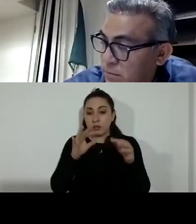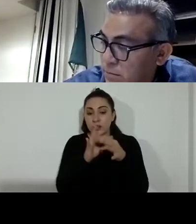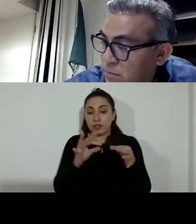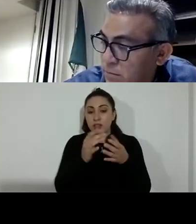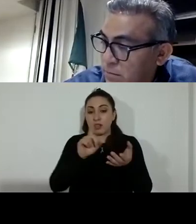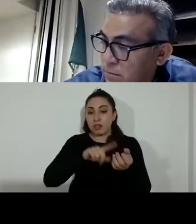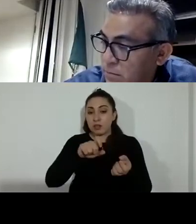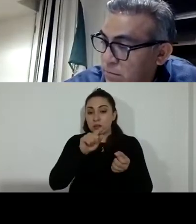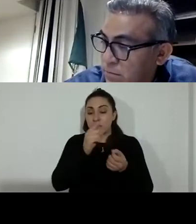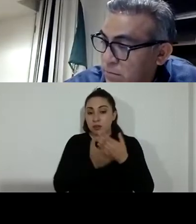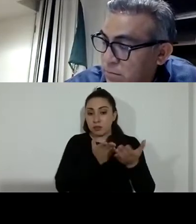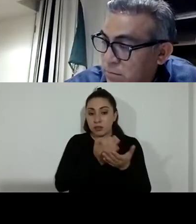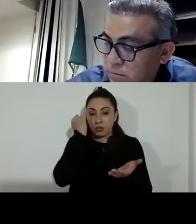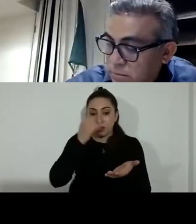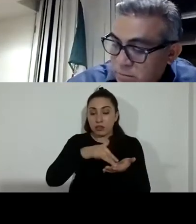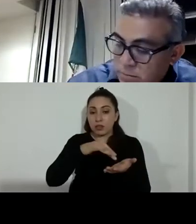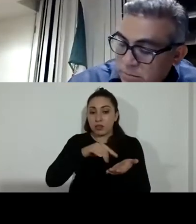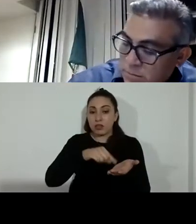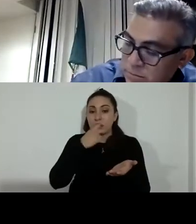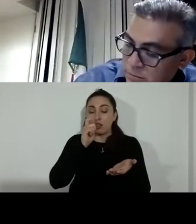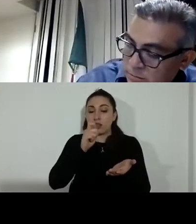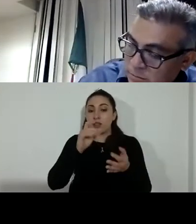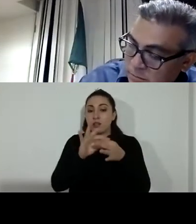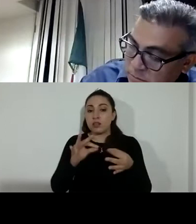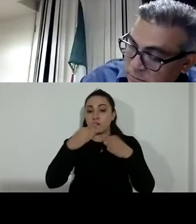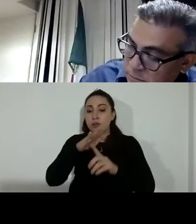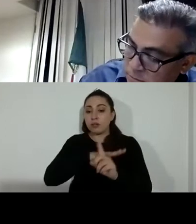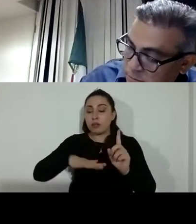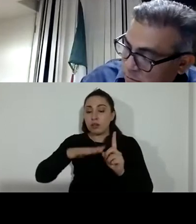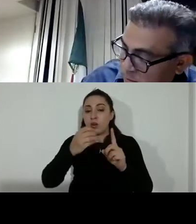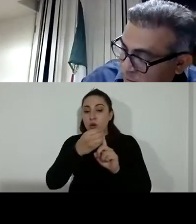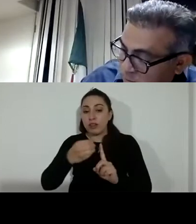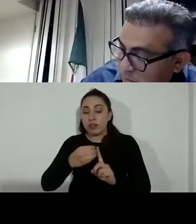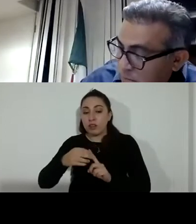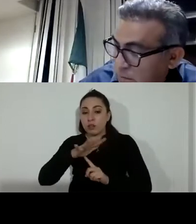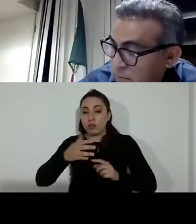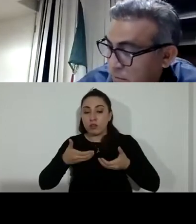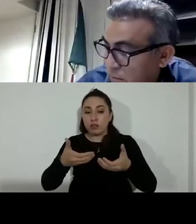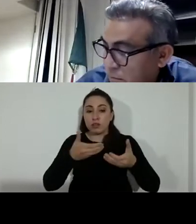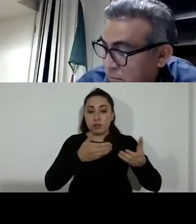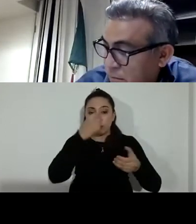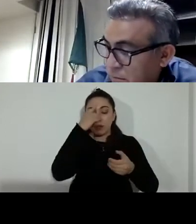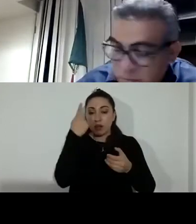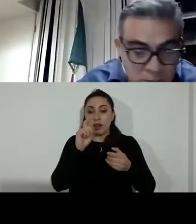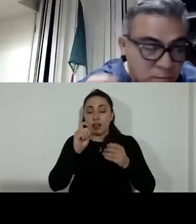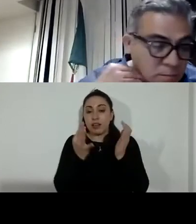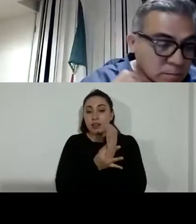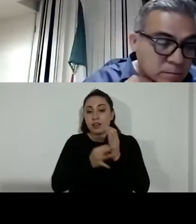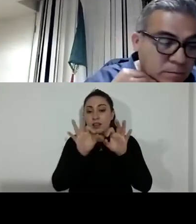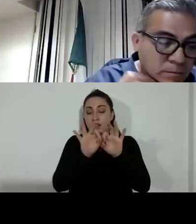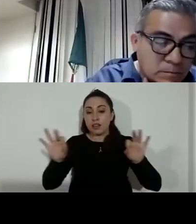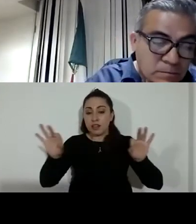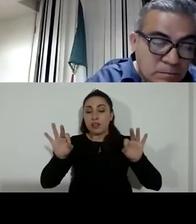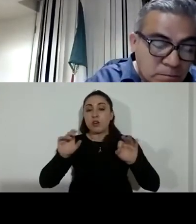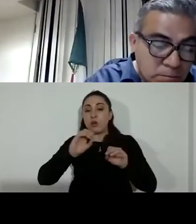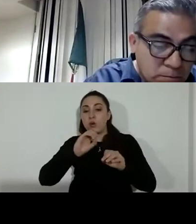iniciativa plantea mecanismos de reordenamiento del espacio público y la posibilidad de soterrar cables y empresas públicas